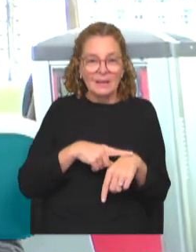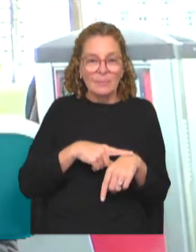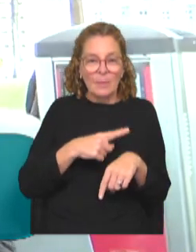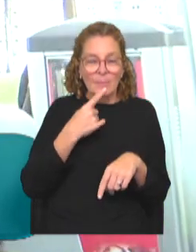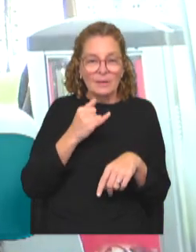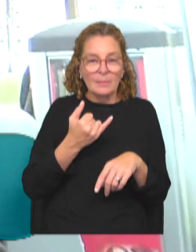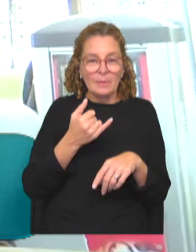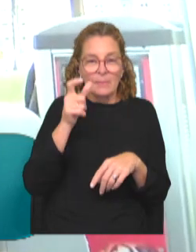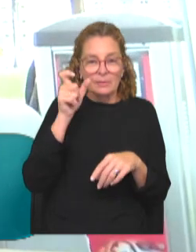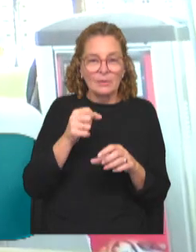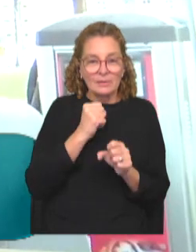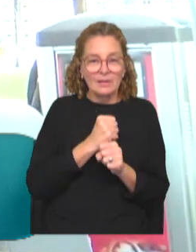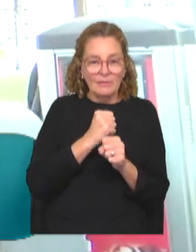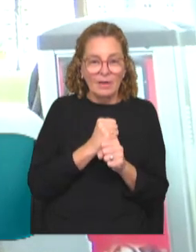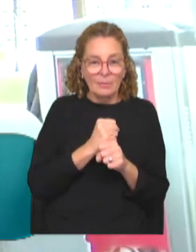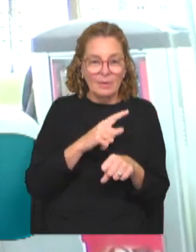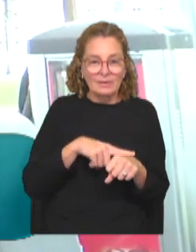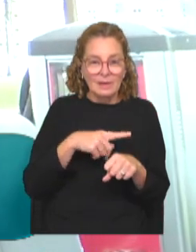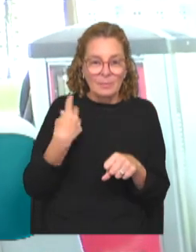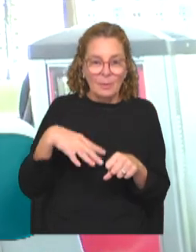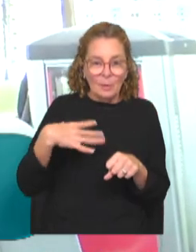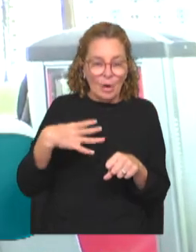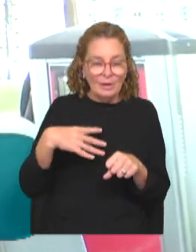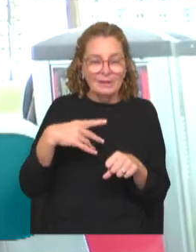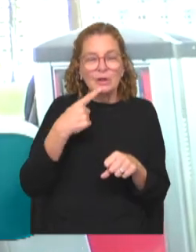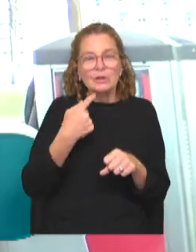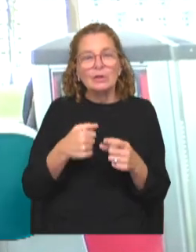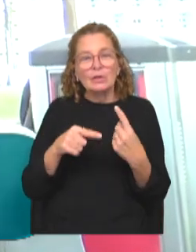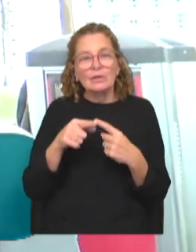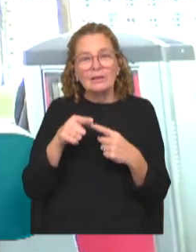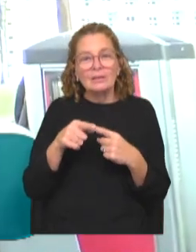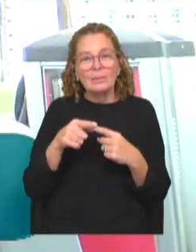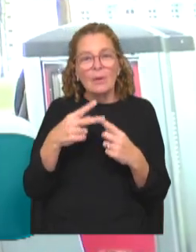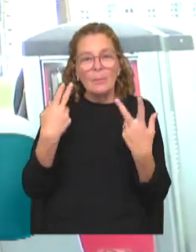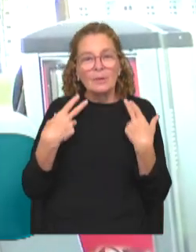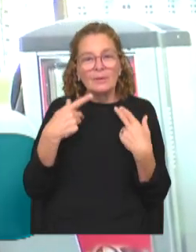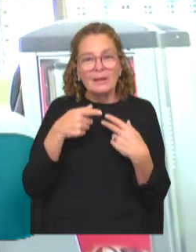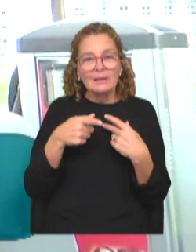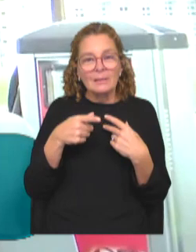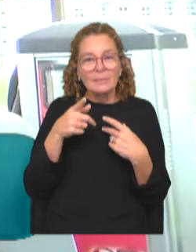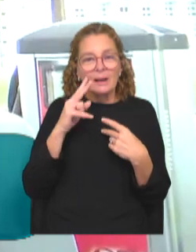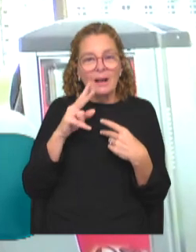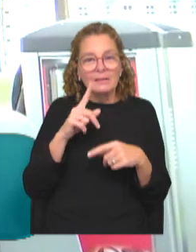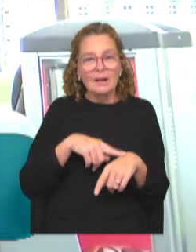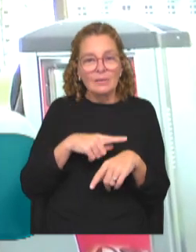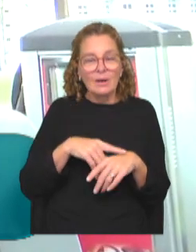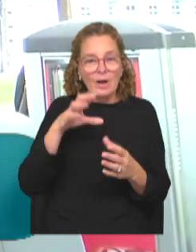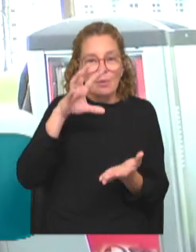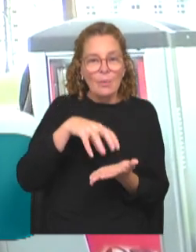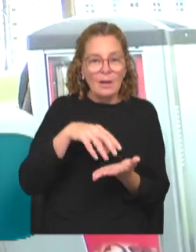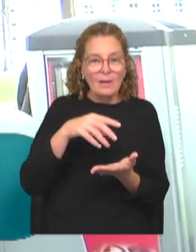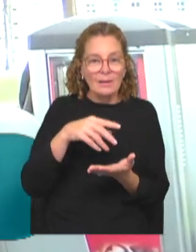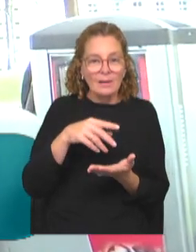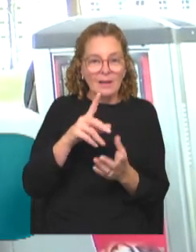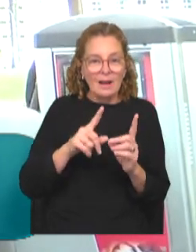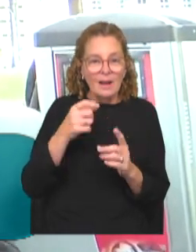las personas que trabajamos estamos con el tiempo muy corriendo. Entonces, el tener la peluquería ahí o decir, mira, a tal hora, en tal lugar, es